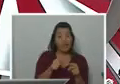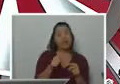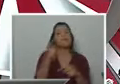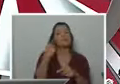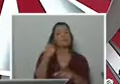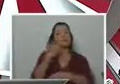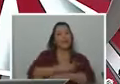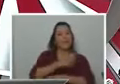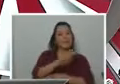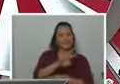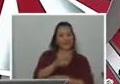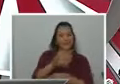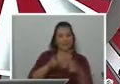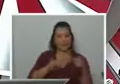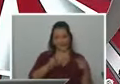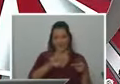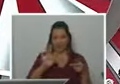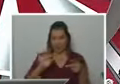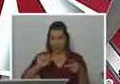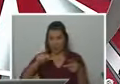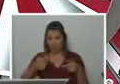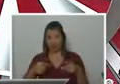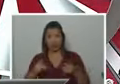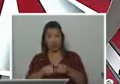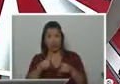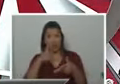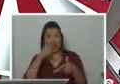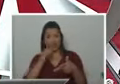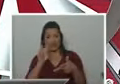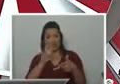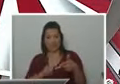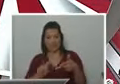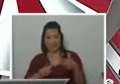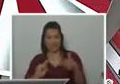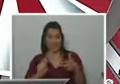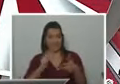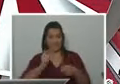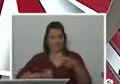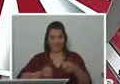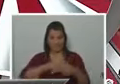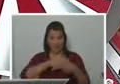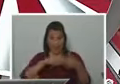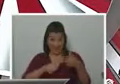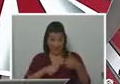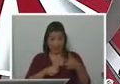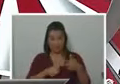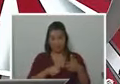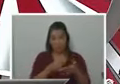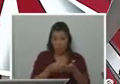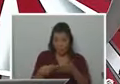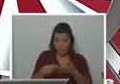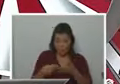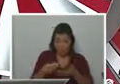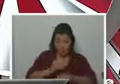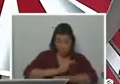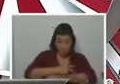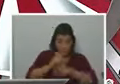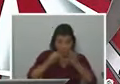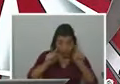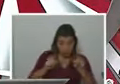de agosto y también de ayer, viernes primero de septiembre. Así que por favor no se quede